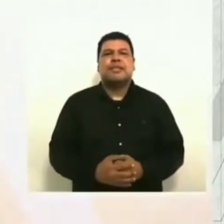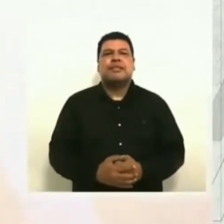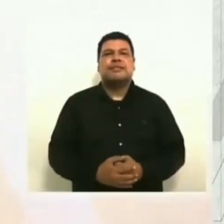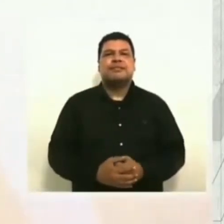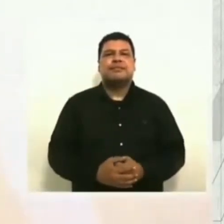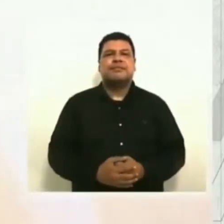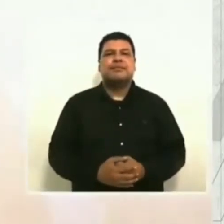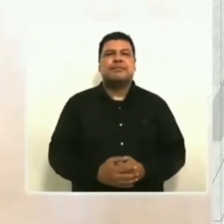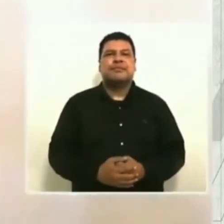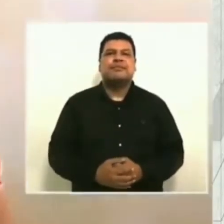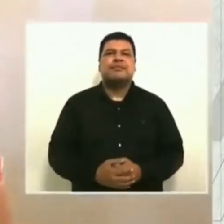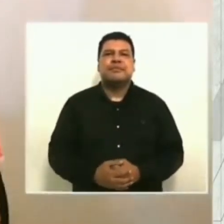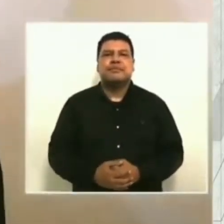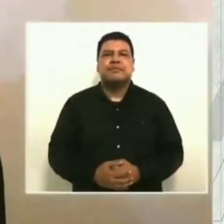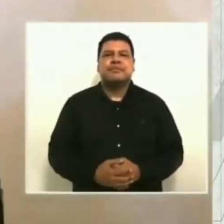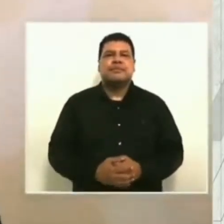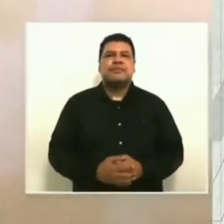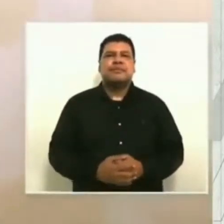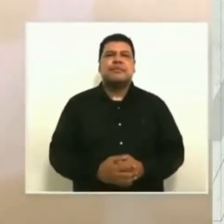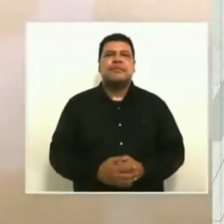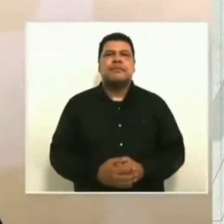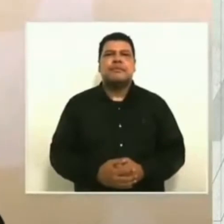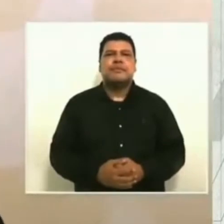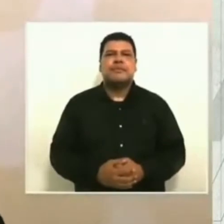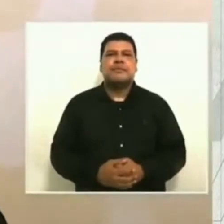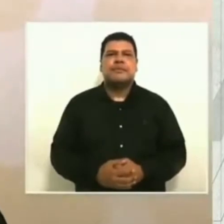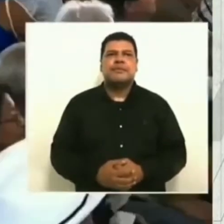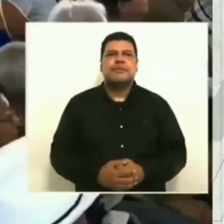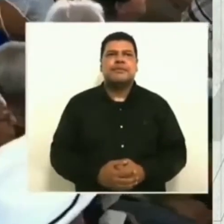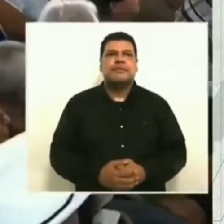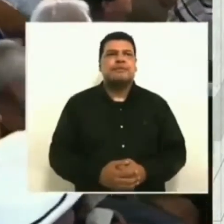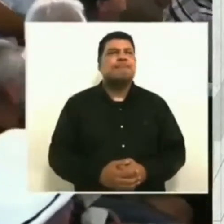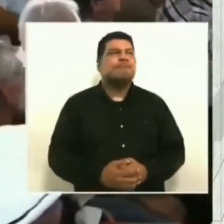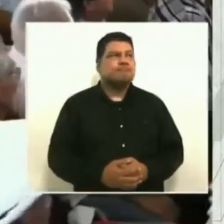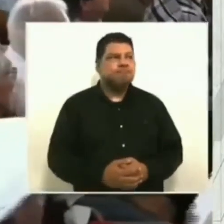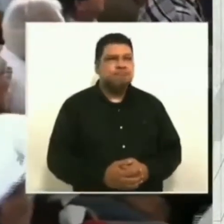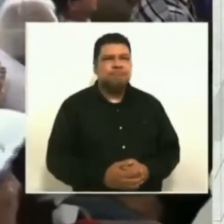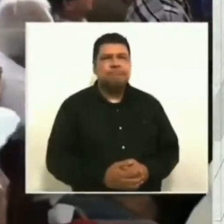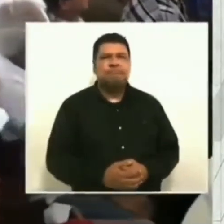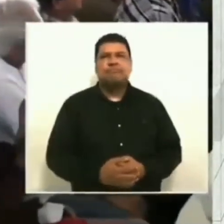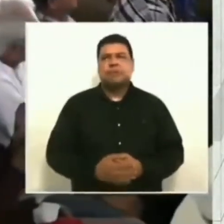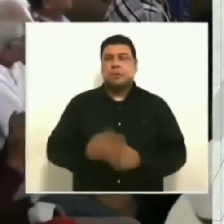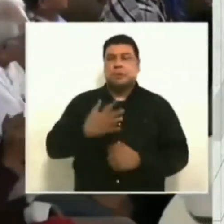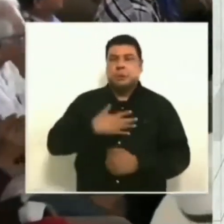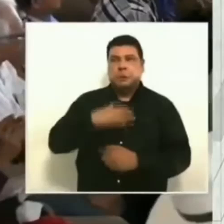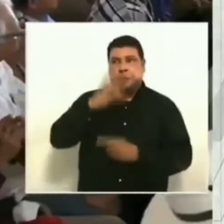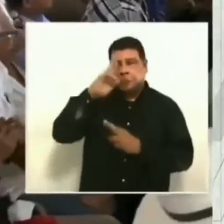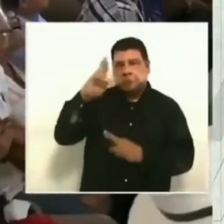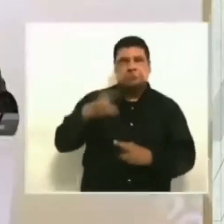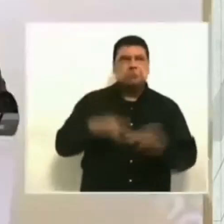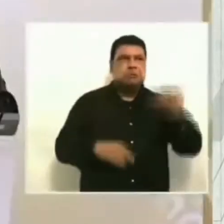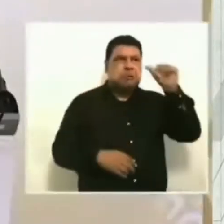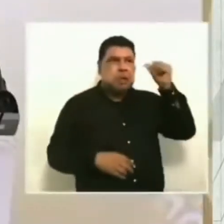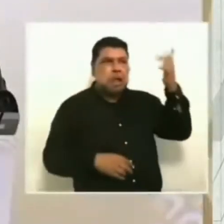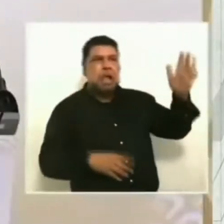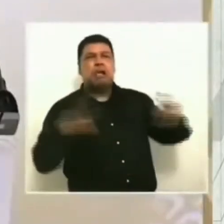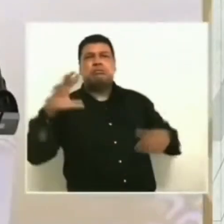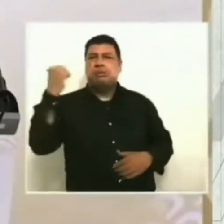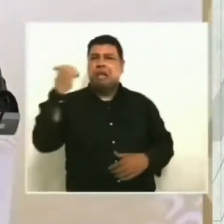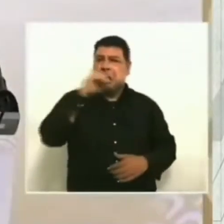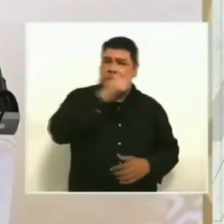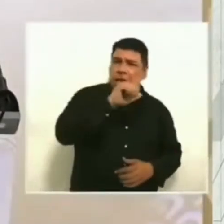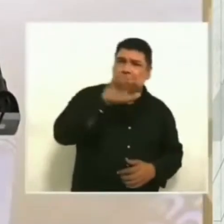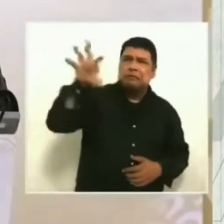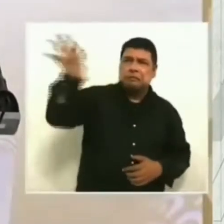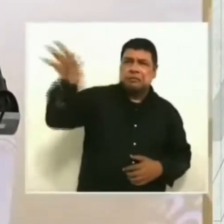Con todo respeto, ni en Asia, ni en África,